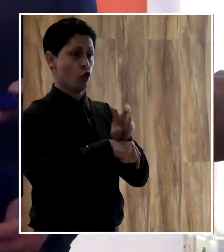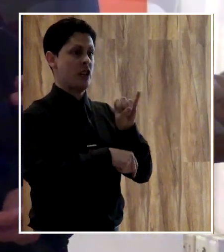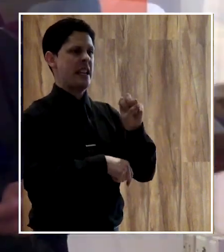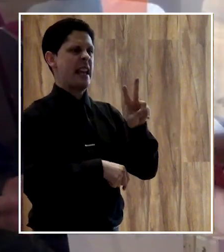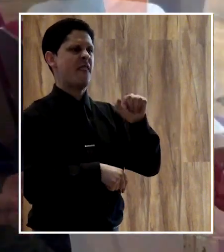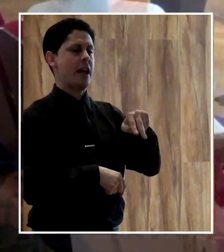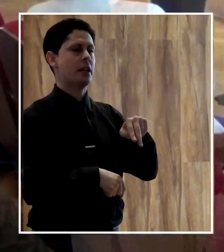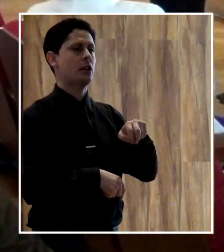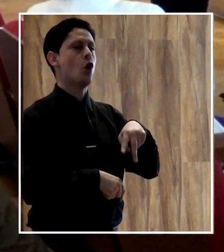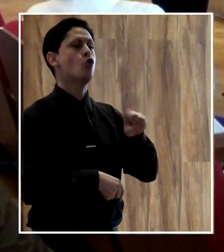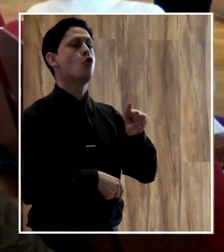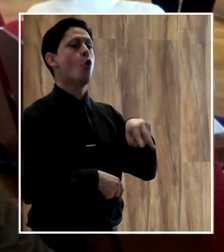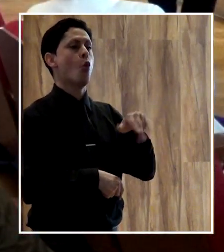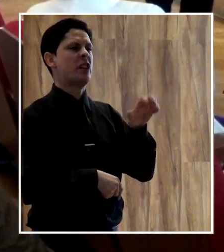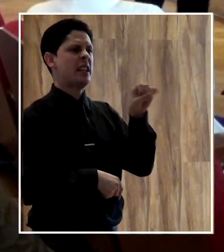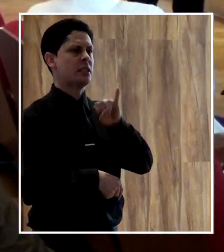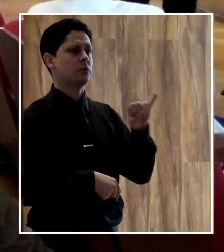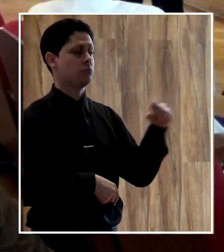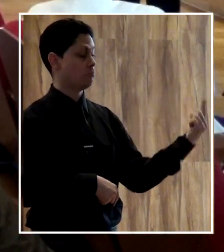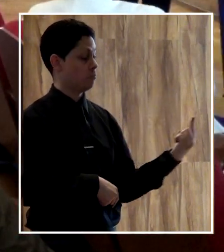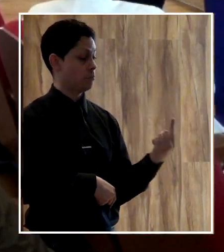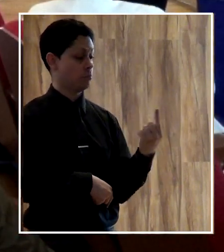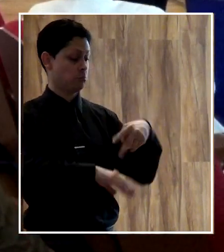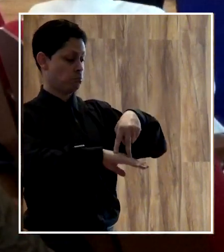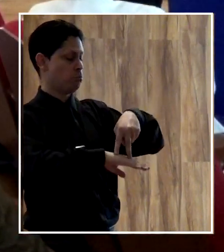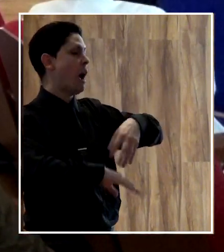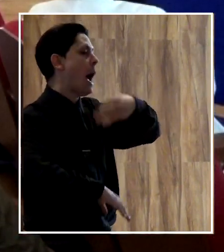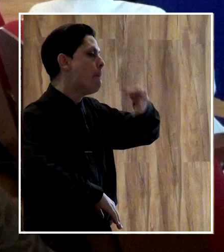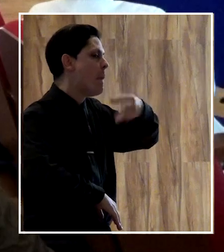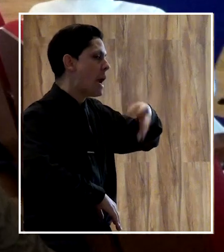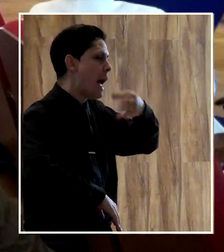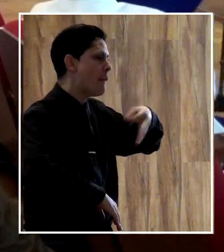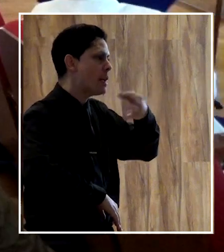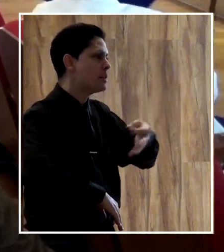Invitamos al profesor Iván Núñez Prieto a entregar unas palabras.